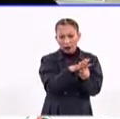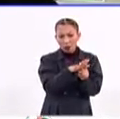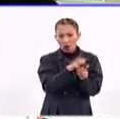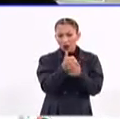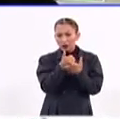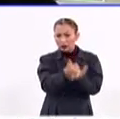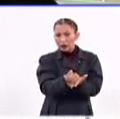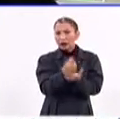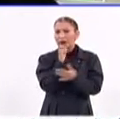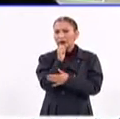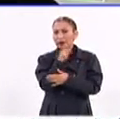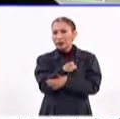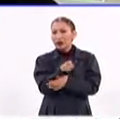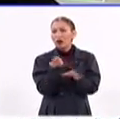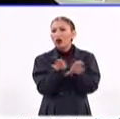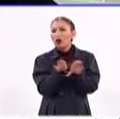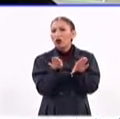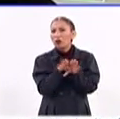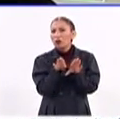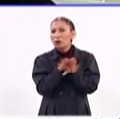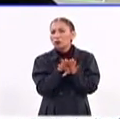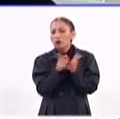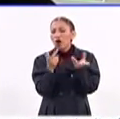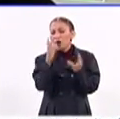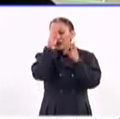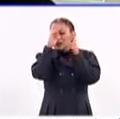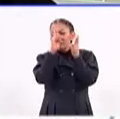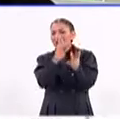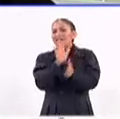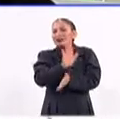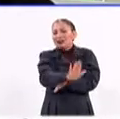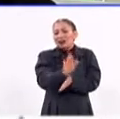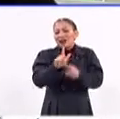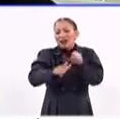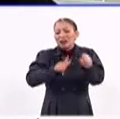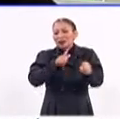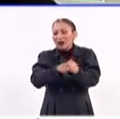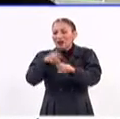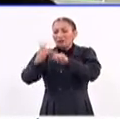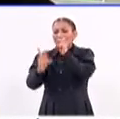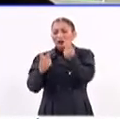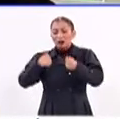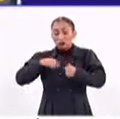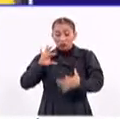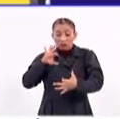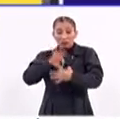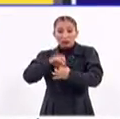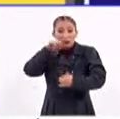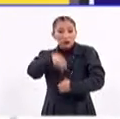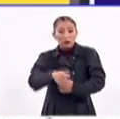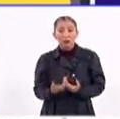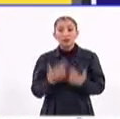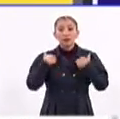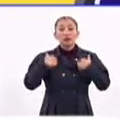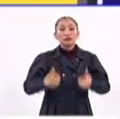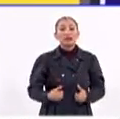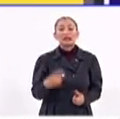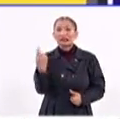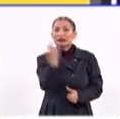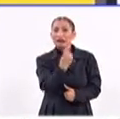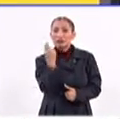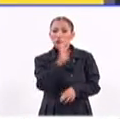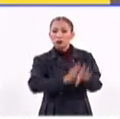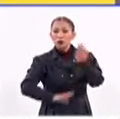Pero y tienes que entender ese respeto por las especies y que somos una especie más. Los seres humanos necesitamos